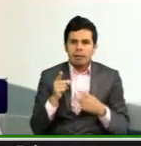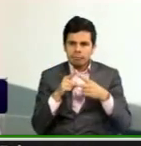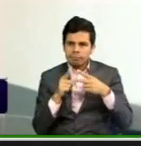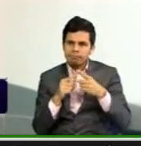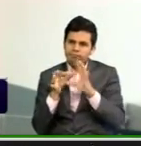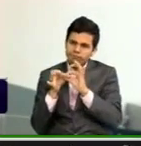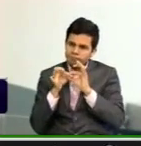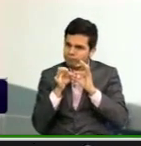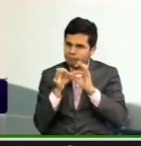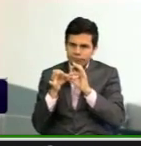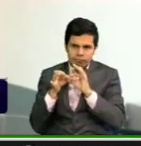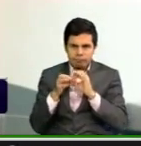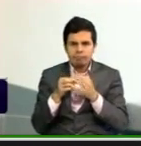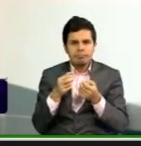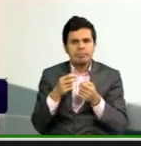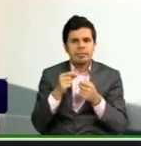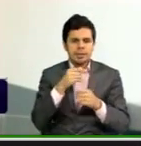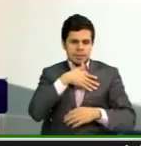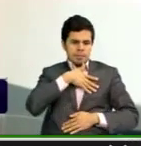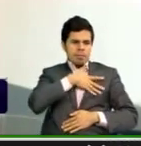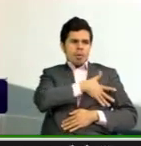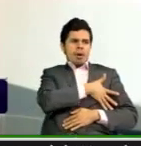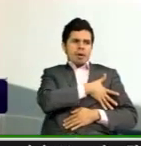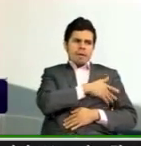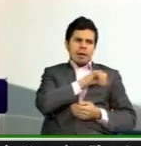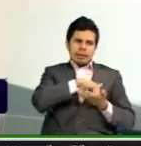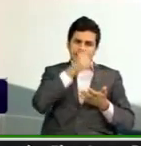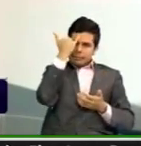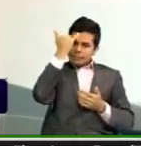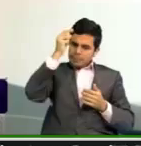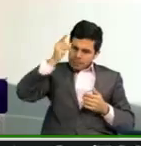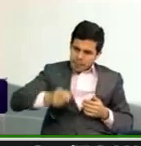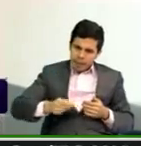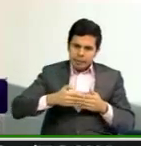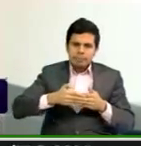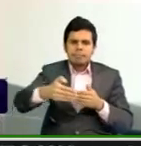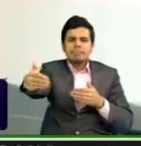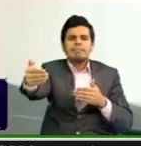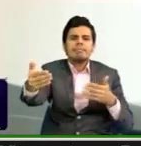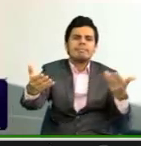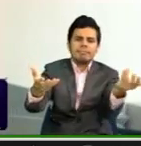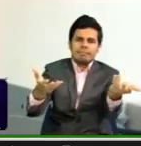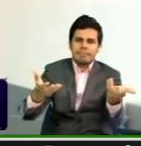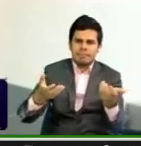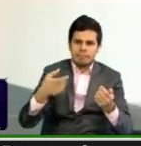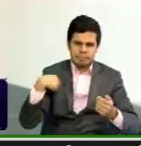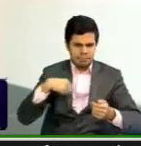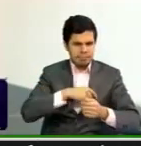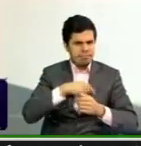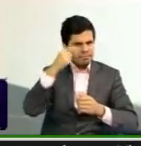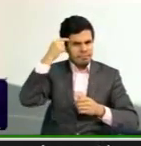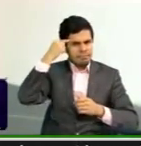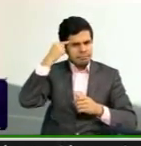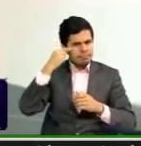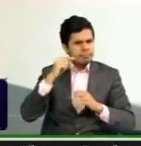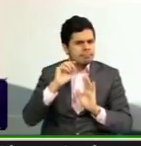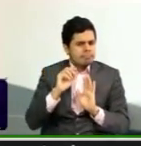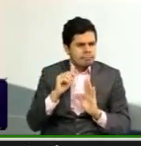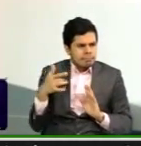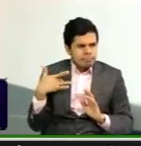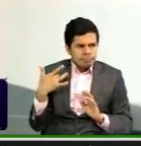surgida de la espada del libertador simón bolívar nosotros no tenemos ningún sentimiento distinto